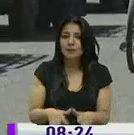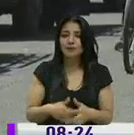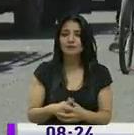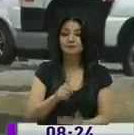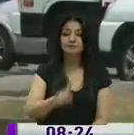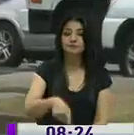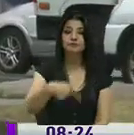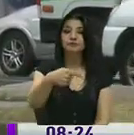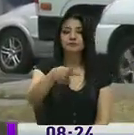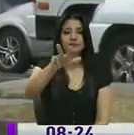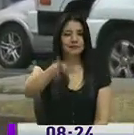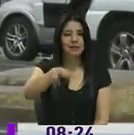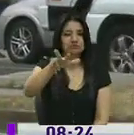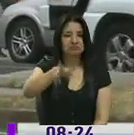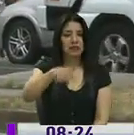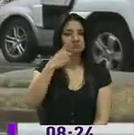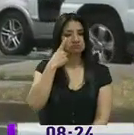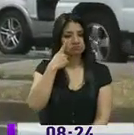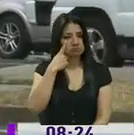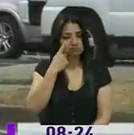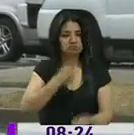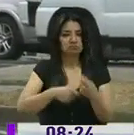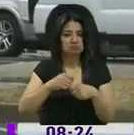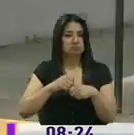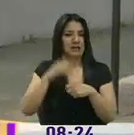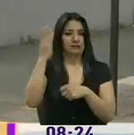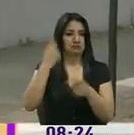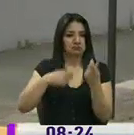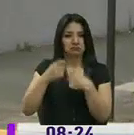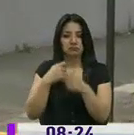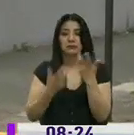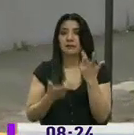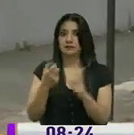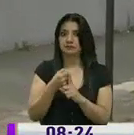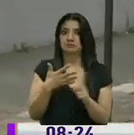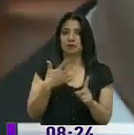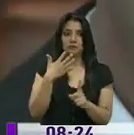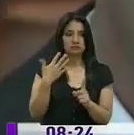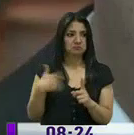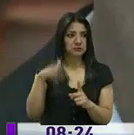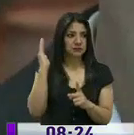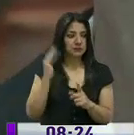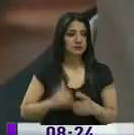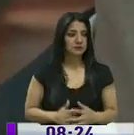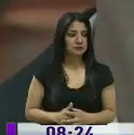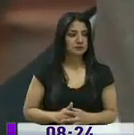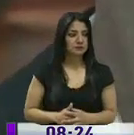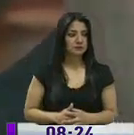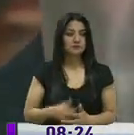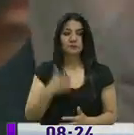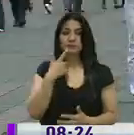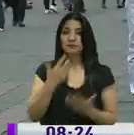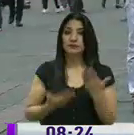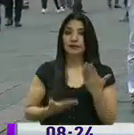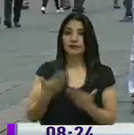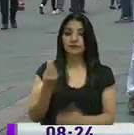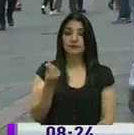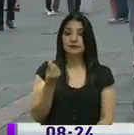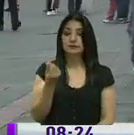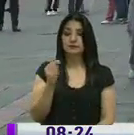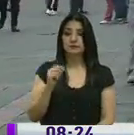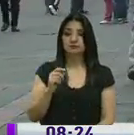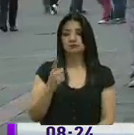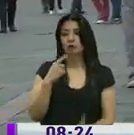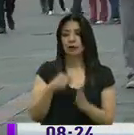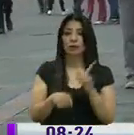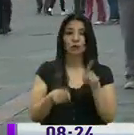cuando son los meses en donde el comercio aumenta podrían verse más perjudicados alarcón no descarta que los precios por ejemplo de